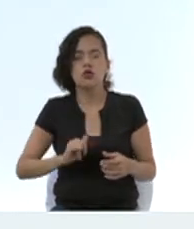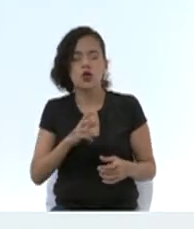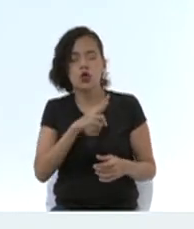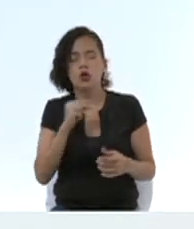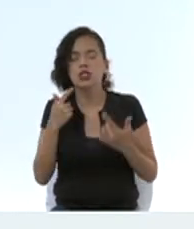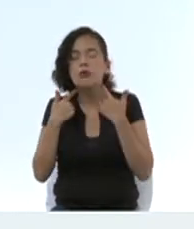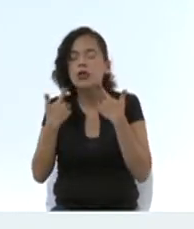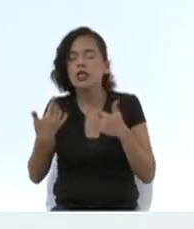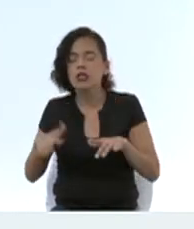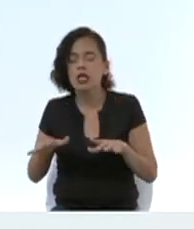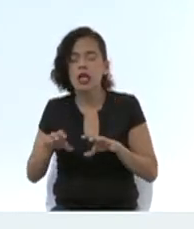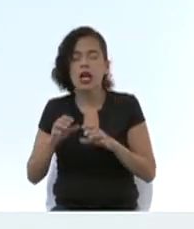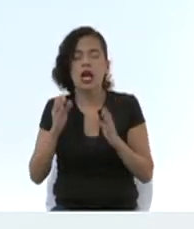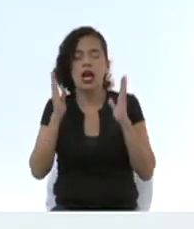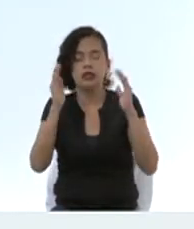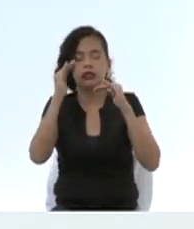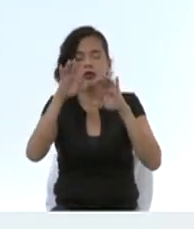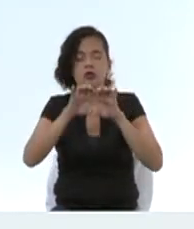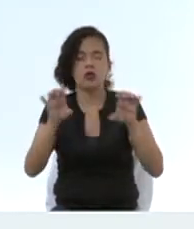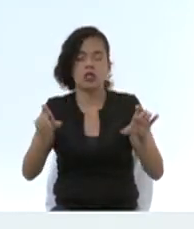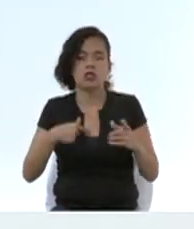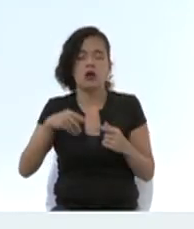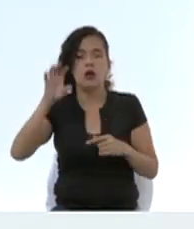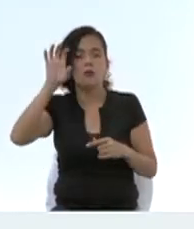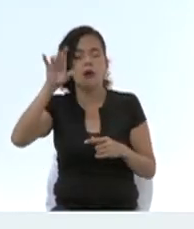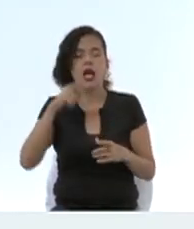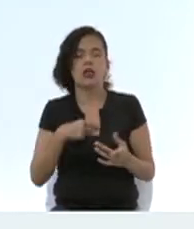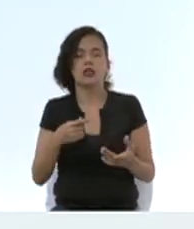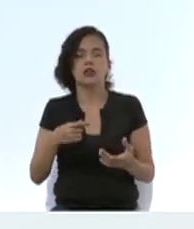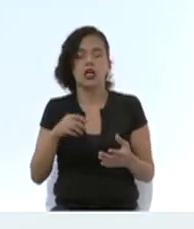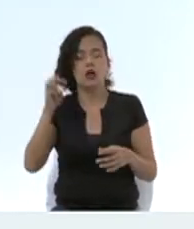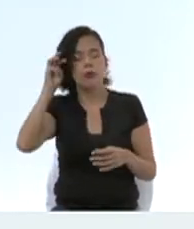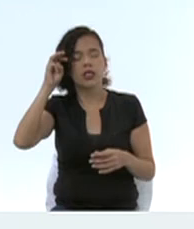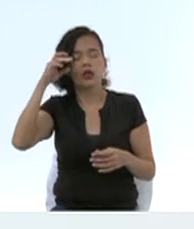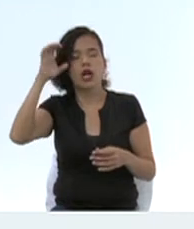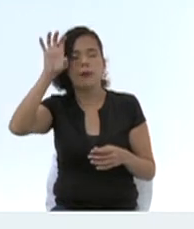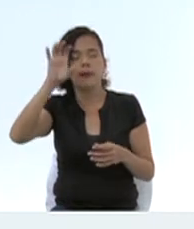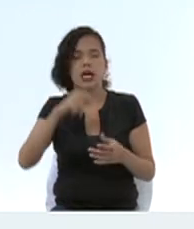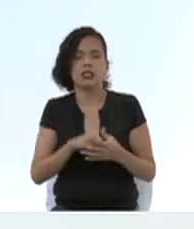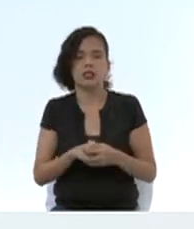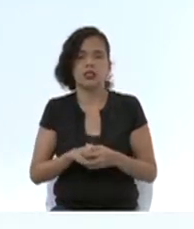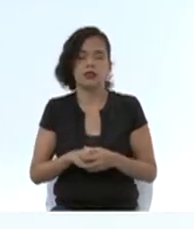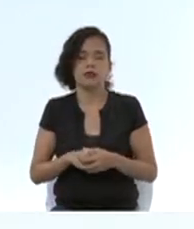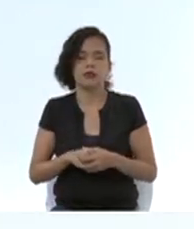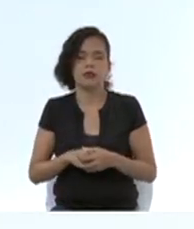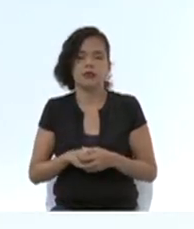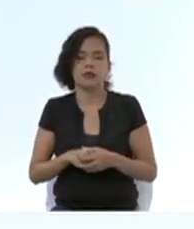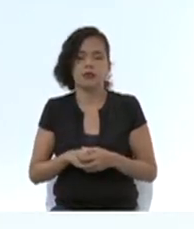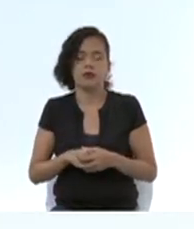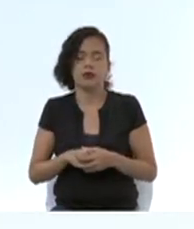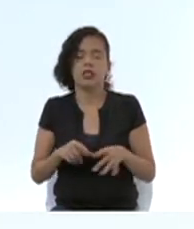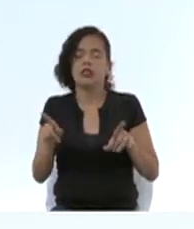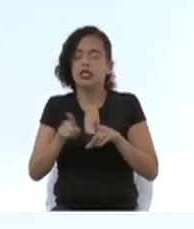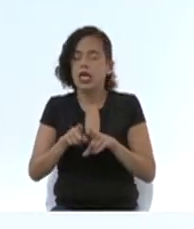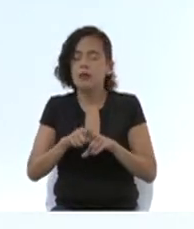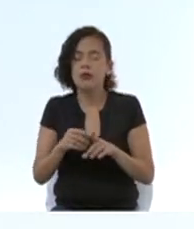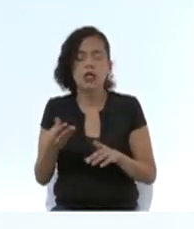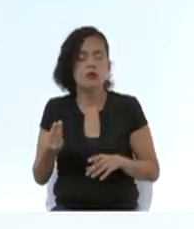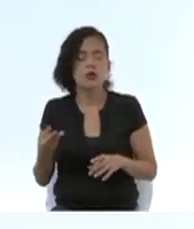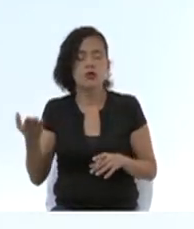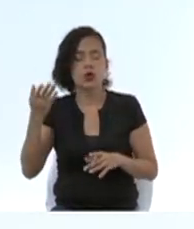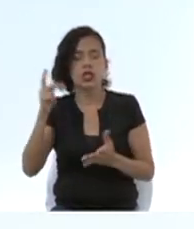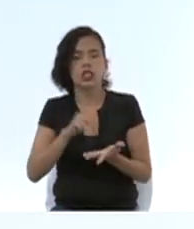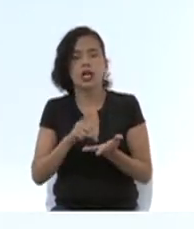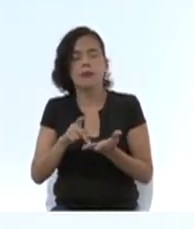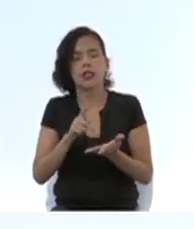atención educativa integral. También a los maestros de la patria, en las instituciones educativas de la modalidad, ¿cierto, mi profe? También sumamente importante